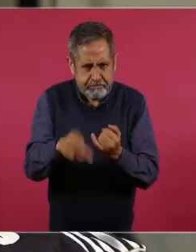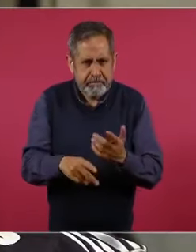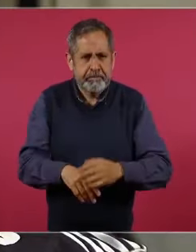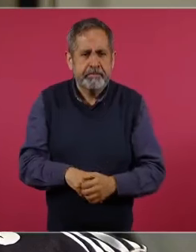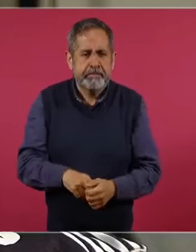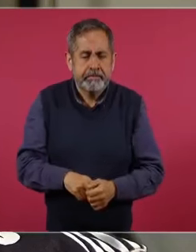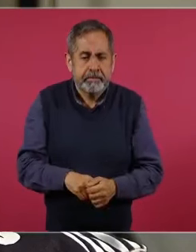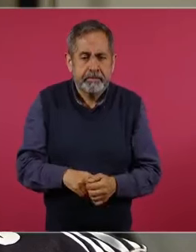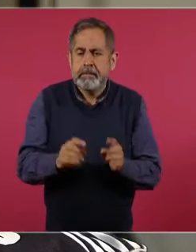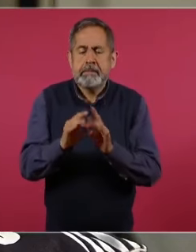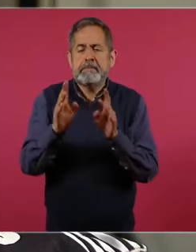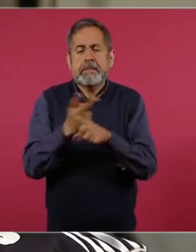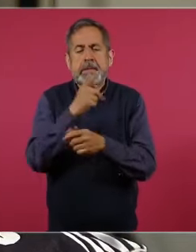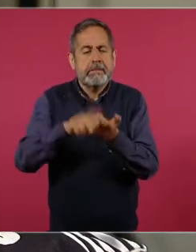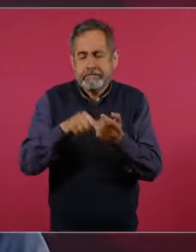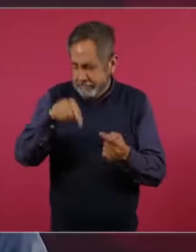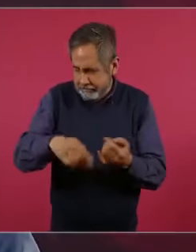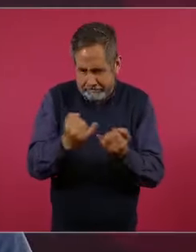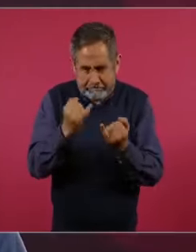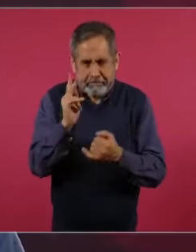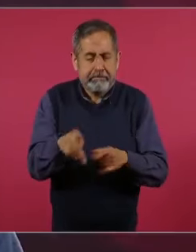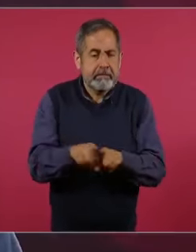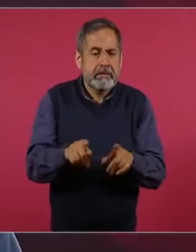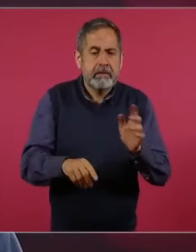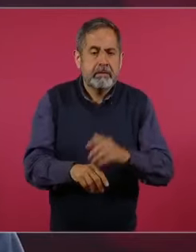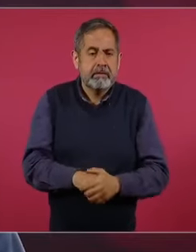suele pasar de que